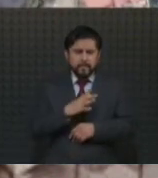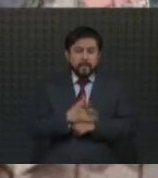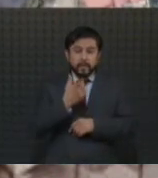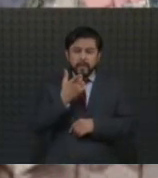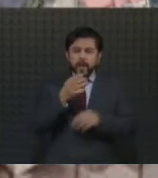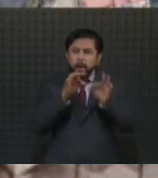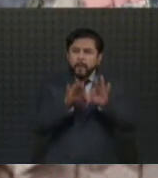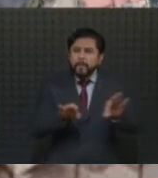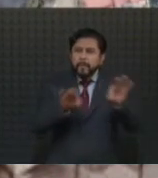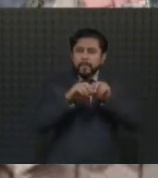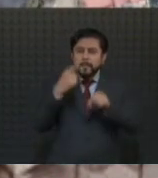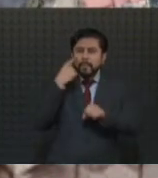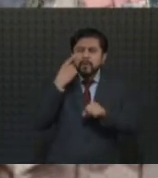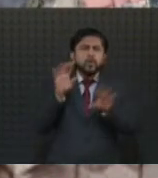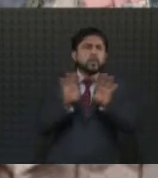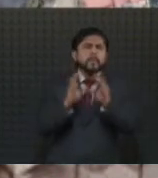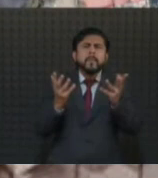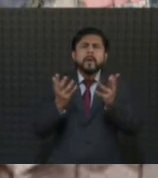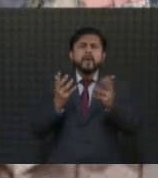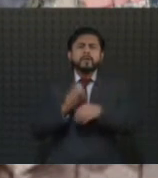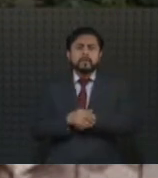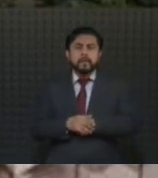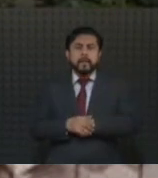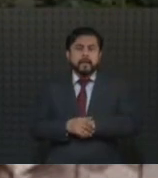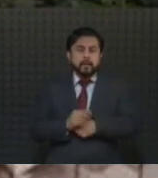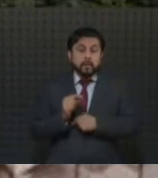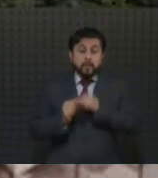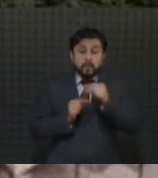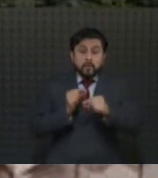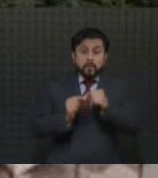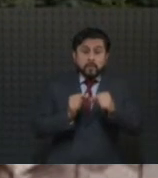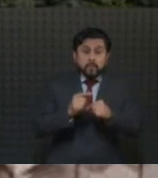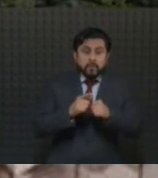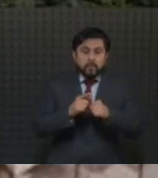importante, esto se logró gracias a que se recuperaron